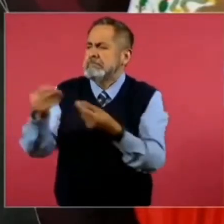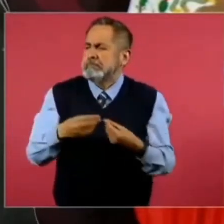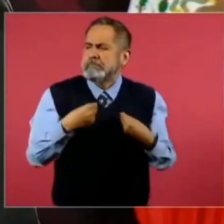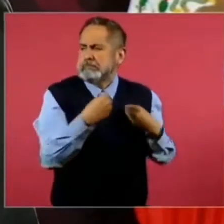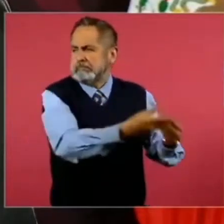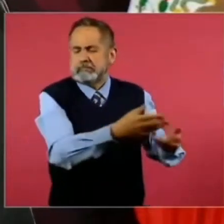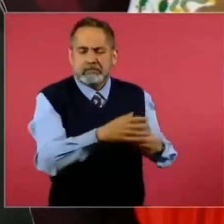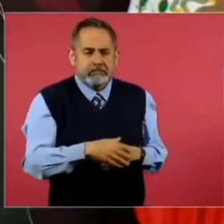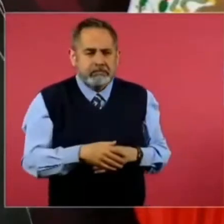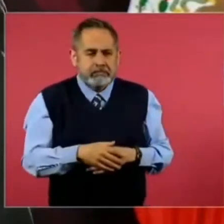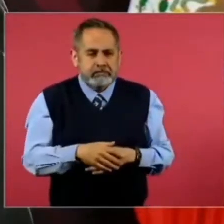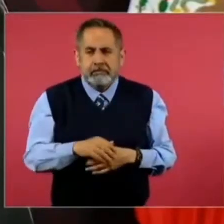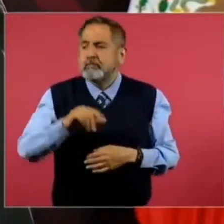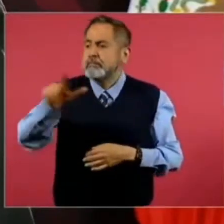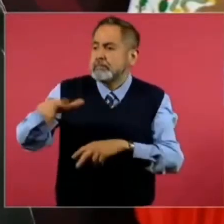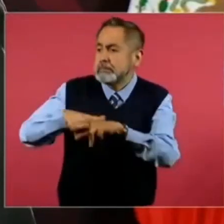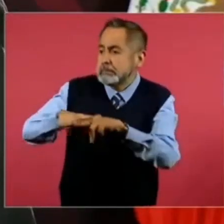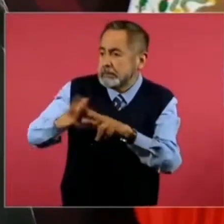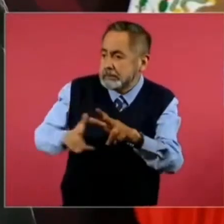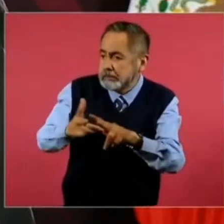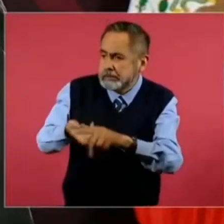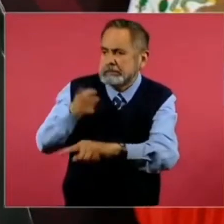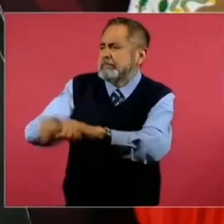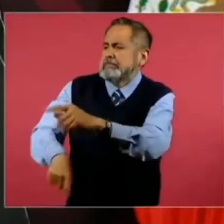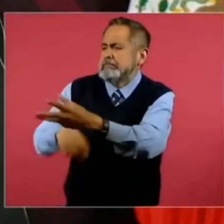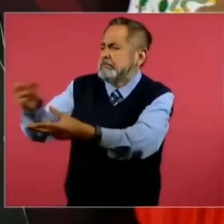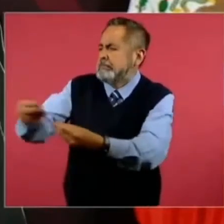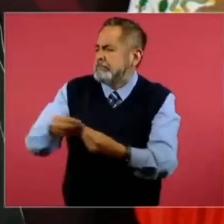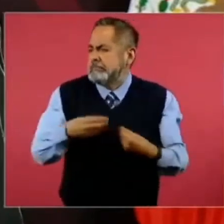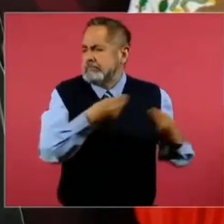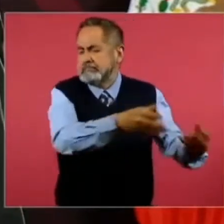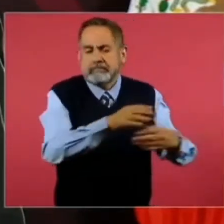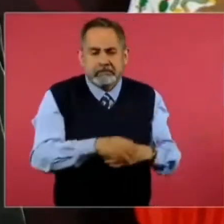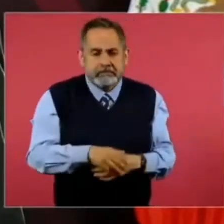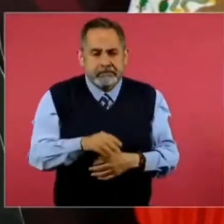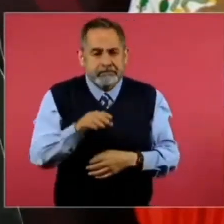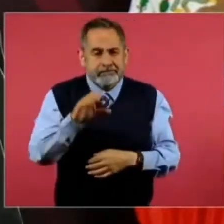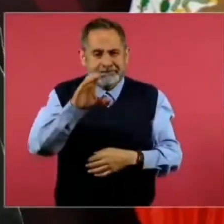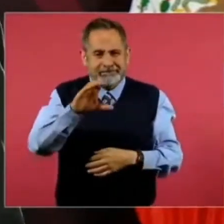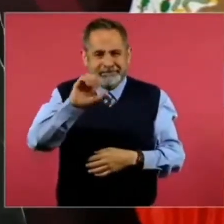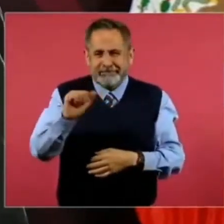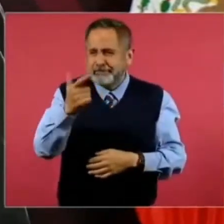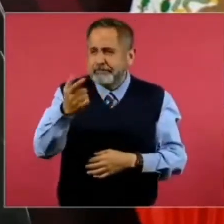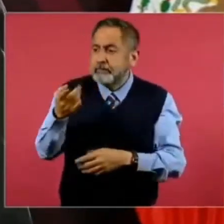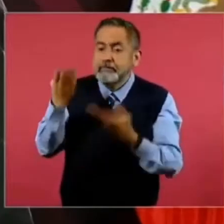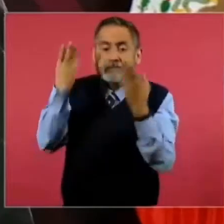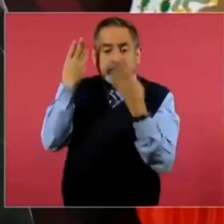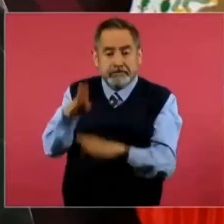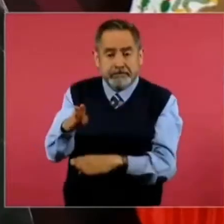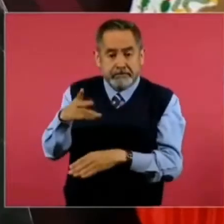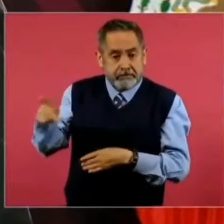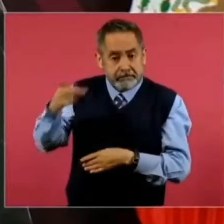Luego le siguieron los ferrocarriles. Salinas entregó todos los bancos,